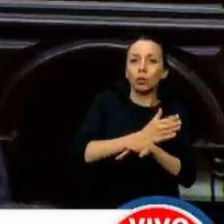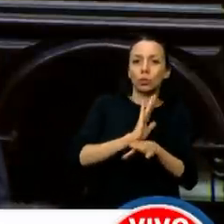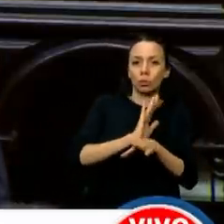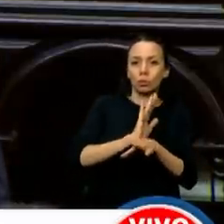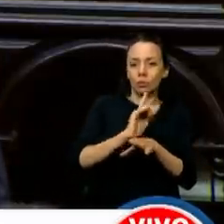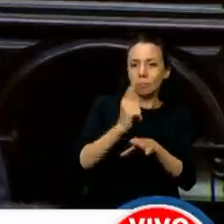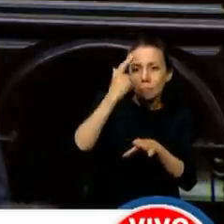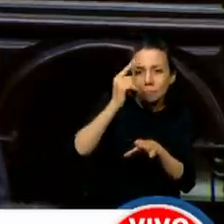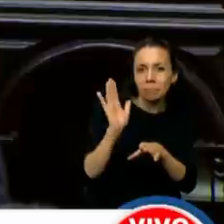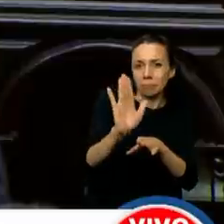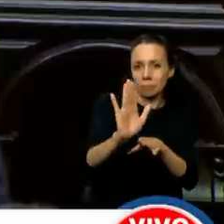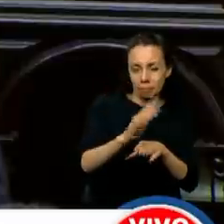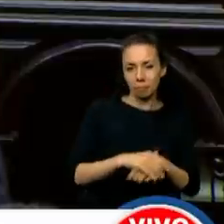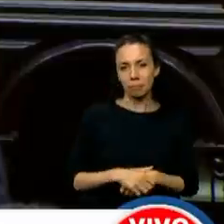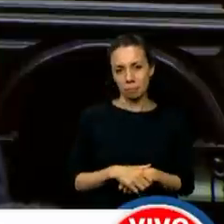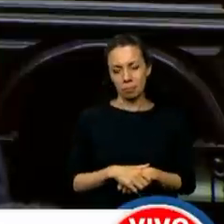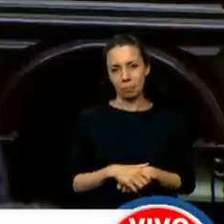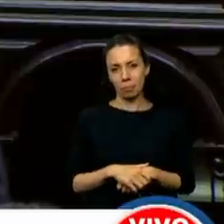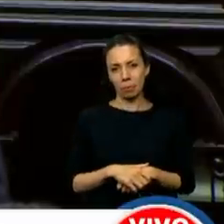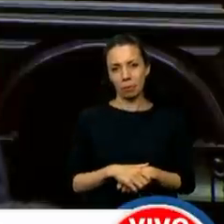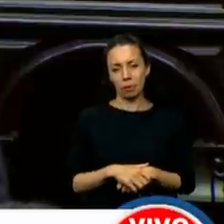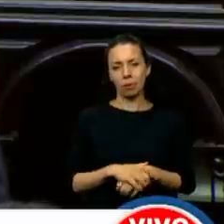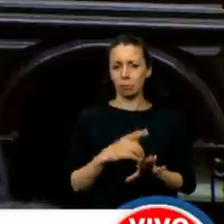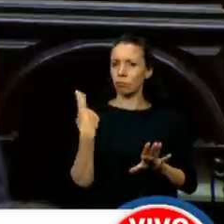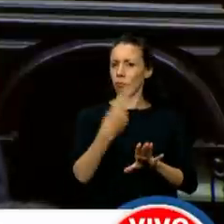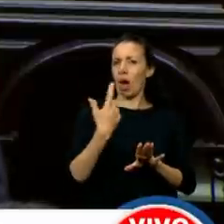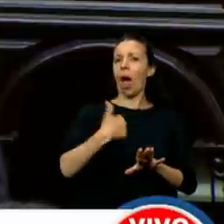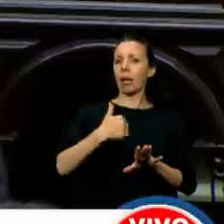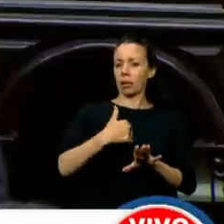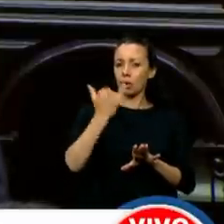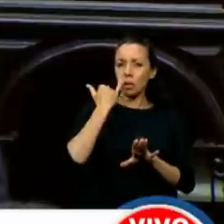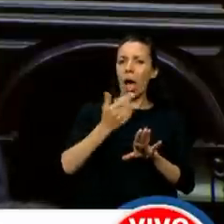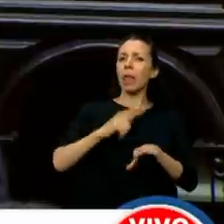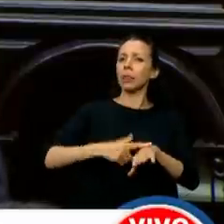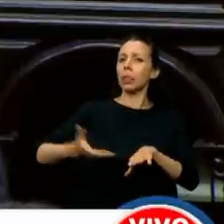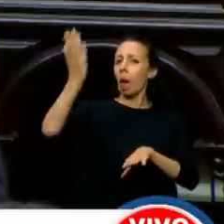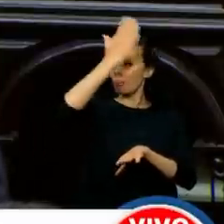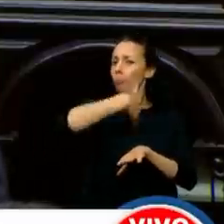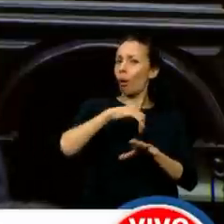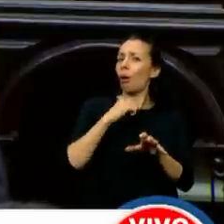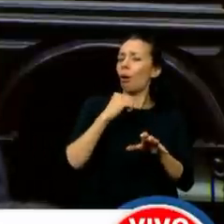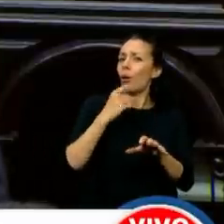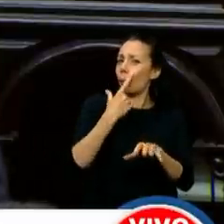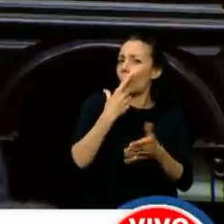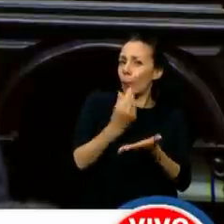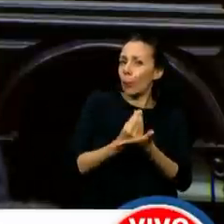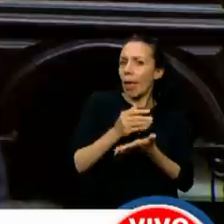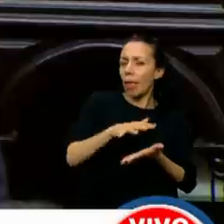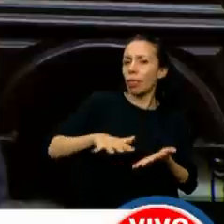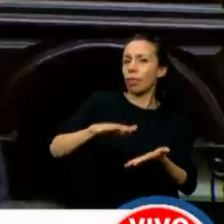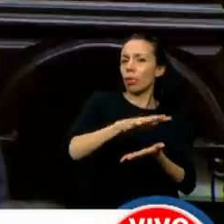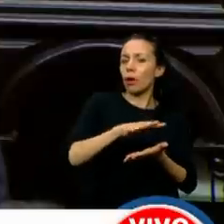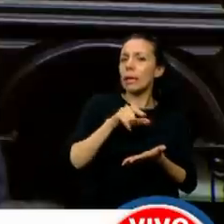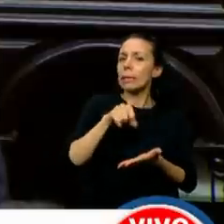viviendo los argentinos hace ya un tiempo largo me parece que sí ese es un signo de irresponsabilidad